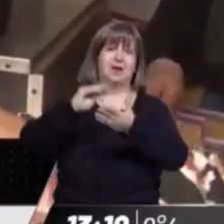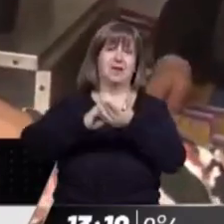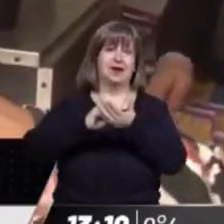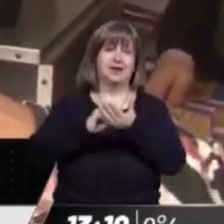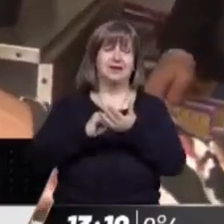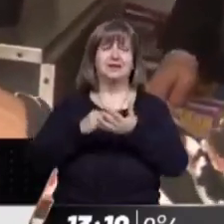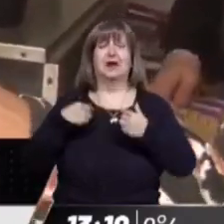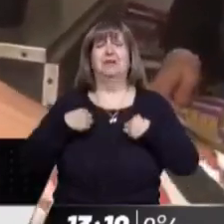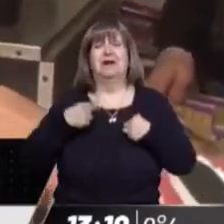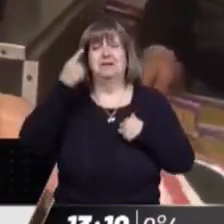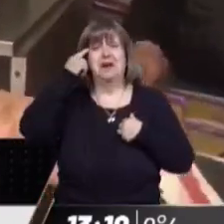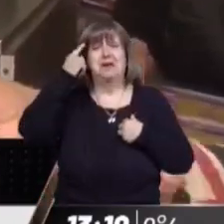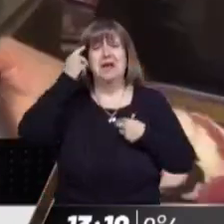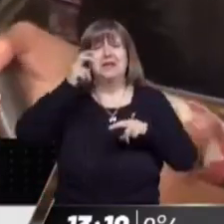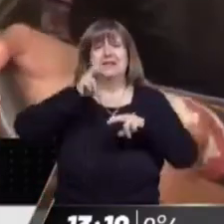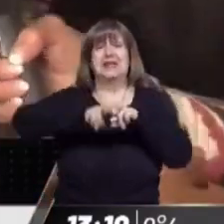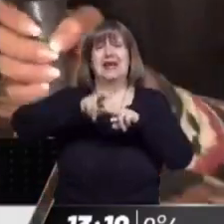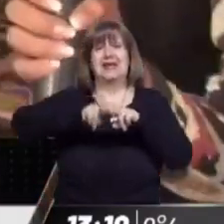sentaría a pensar.